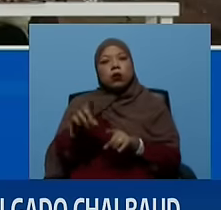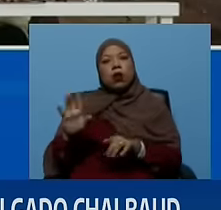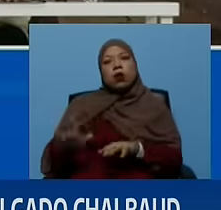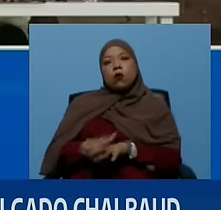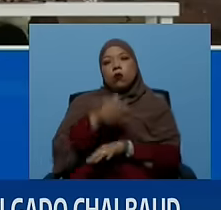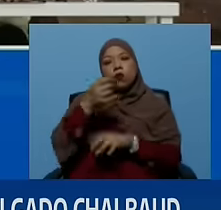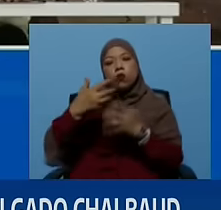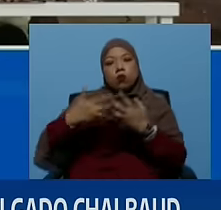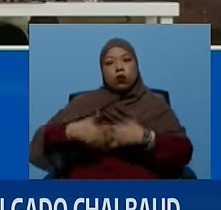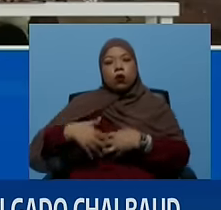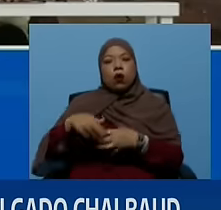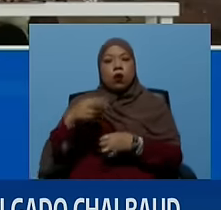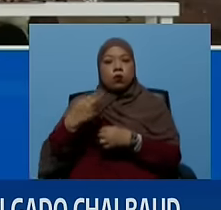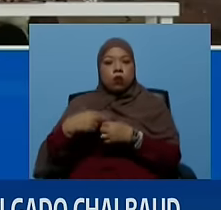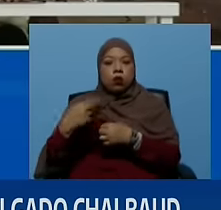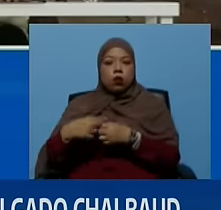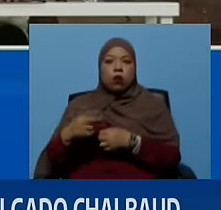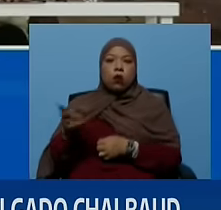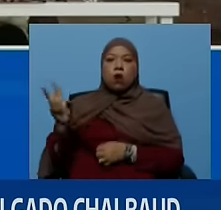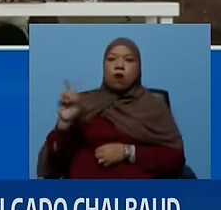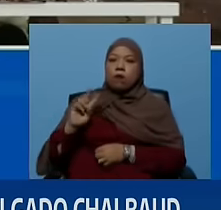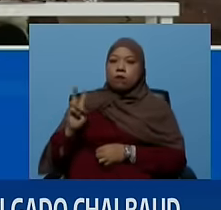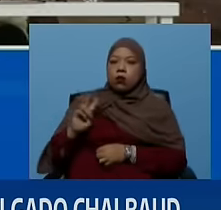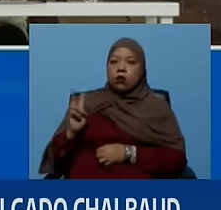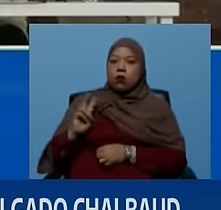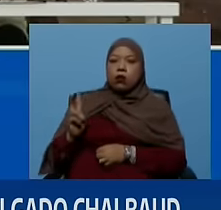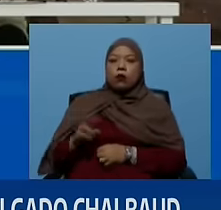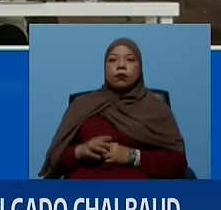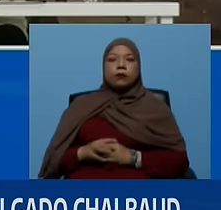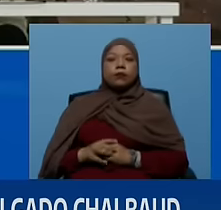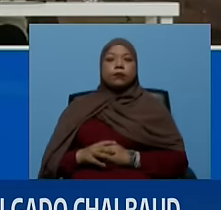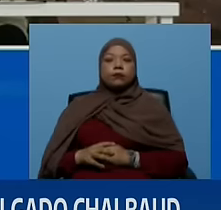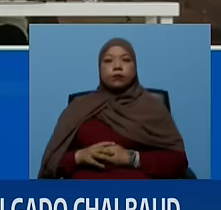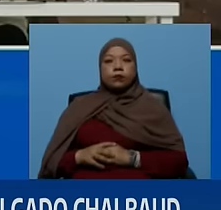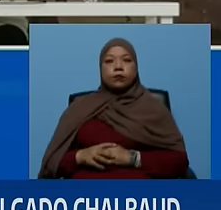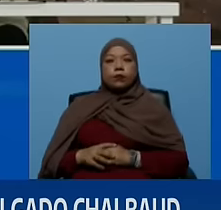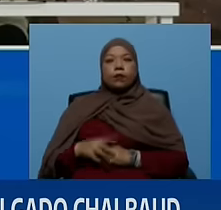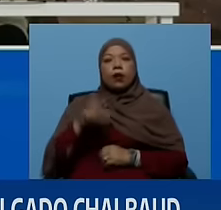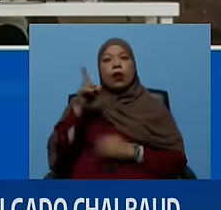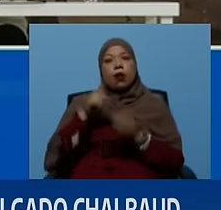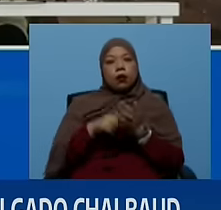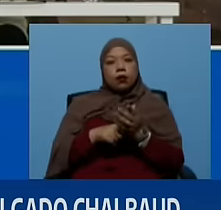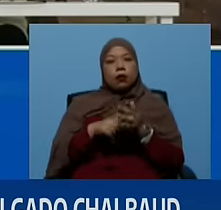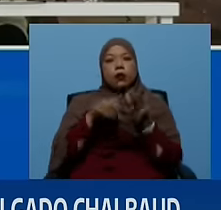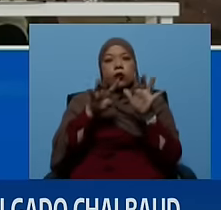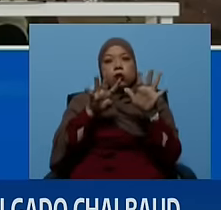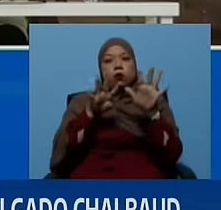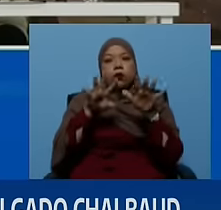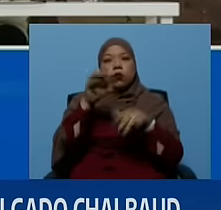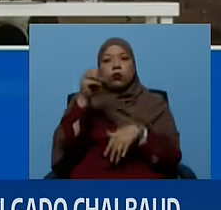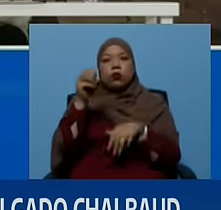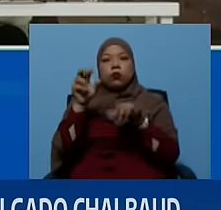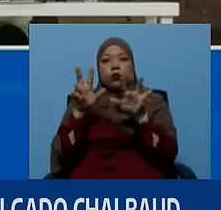principal riqueza petrolera que era Venezuela 1908